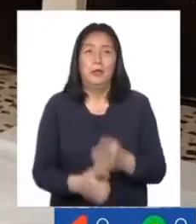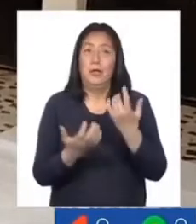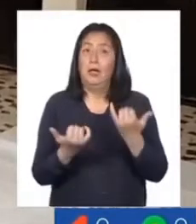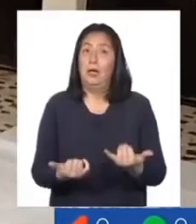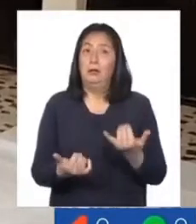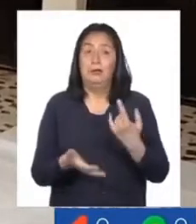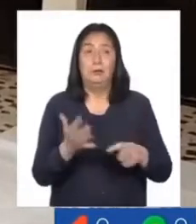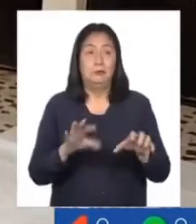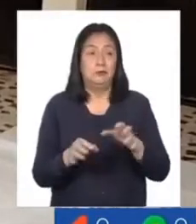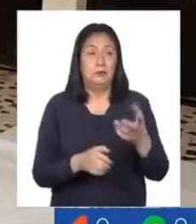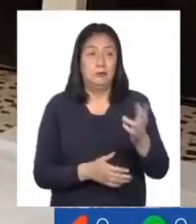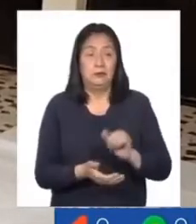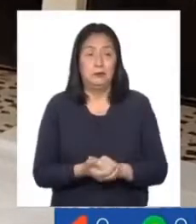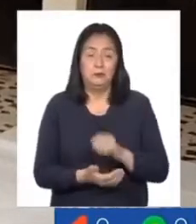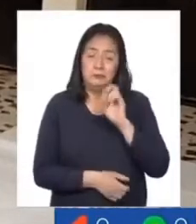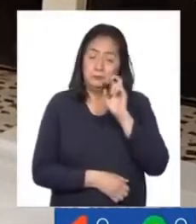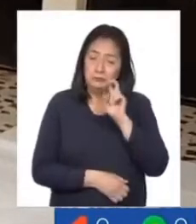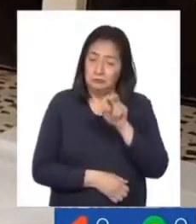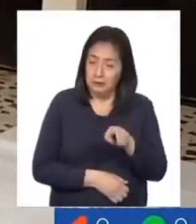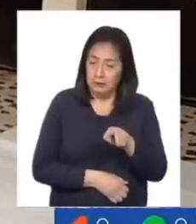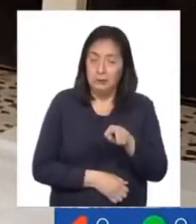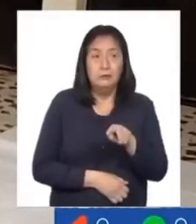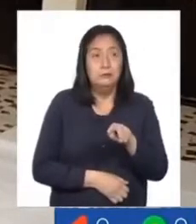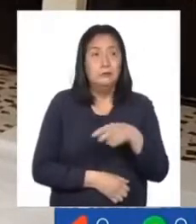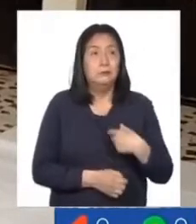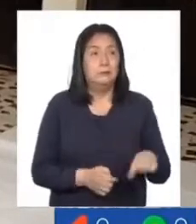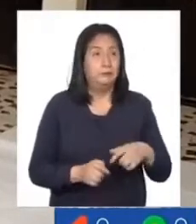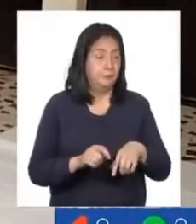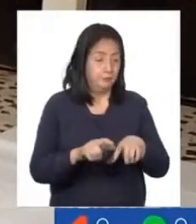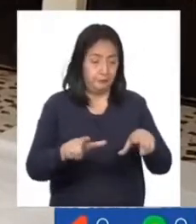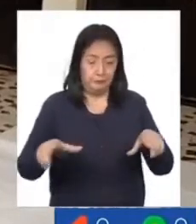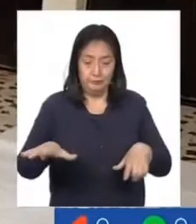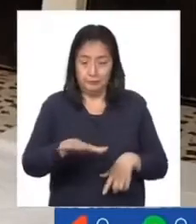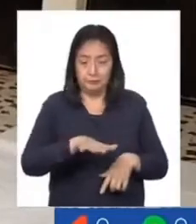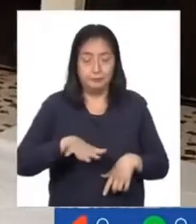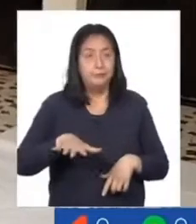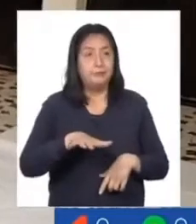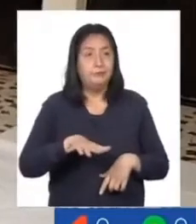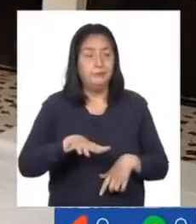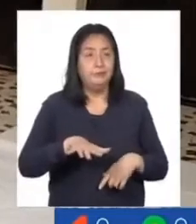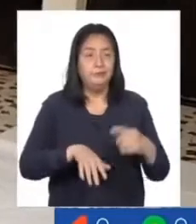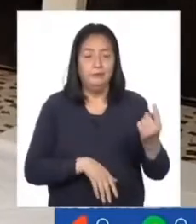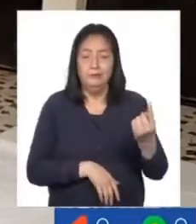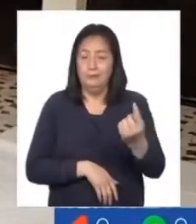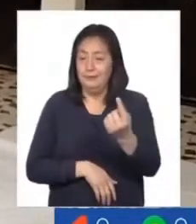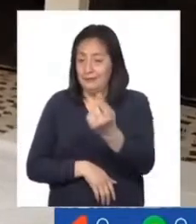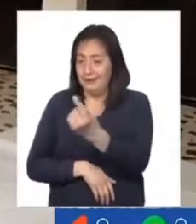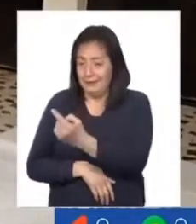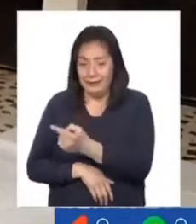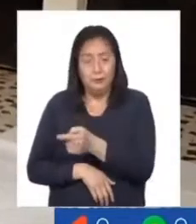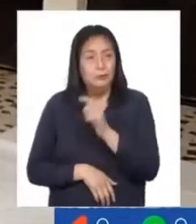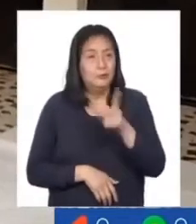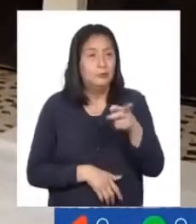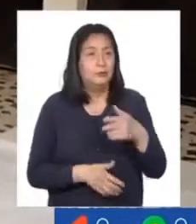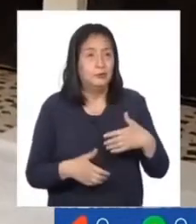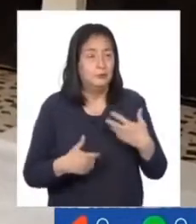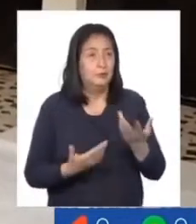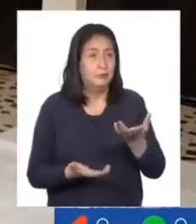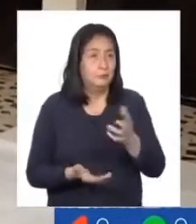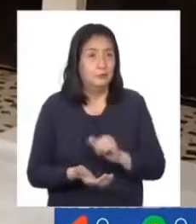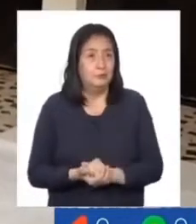vamos a hacer es observar nuestro espacio, el que cada uno de ustedes ha podido